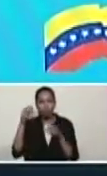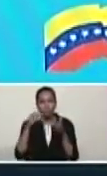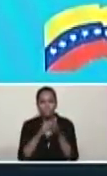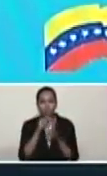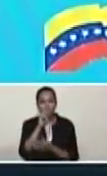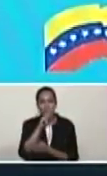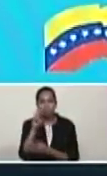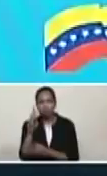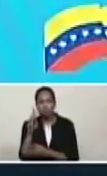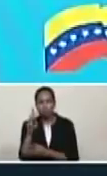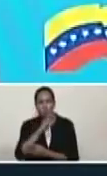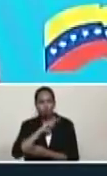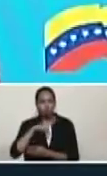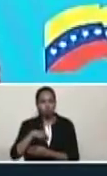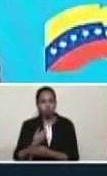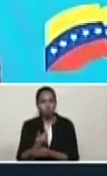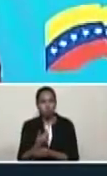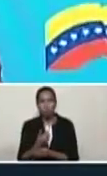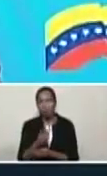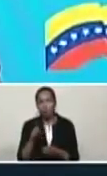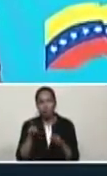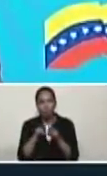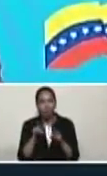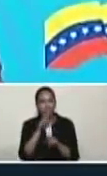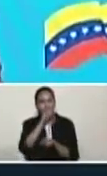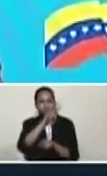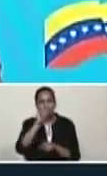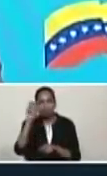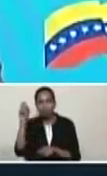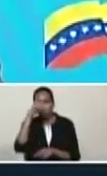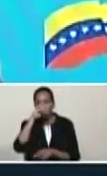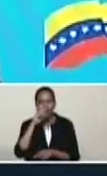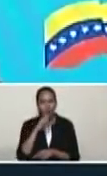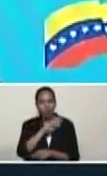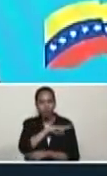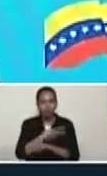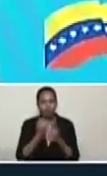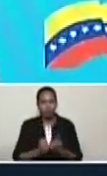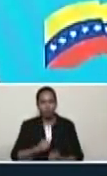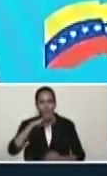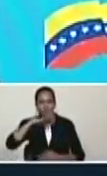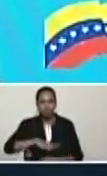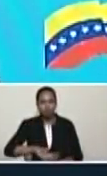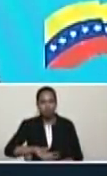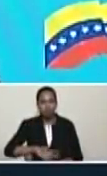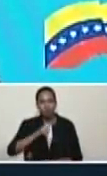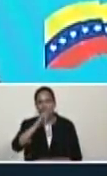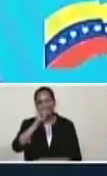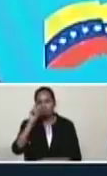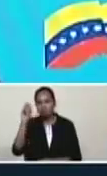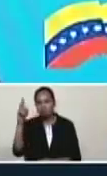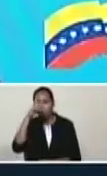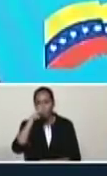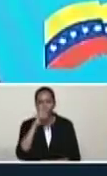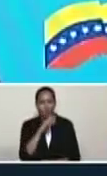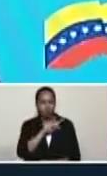en esta era bicentenaria. La fuerza de la historia de la era bicentenaria que está en